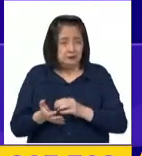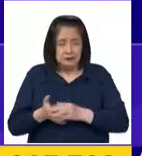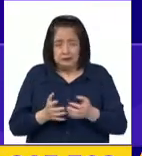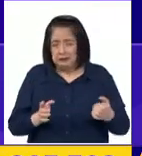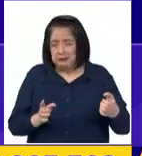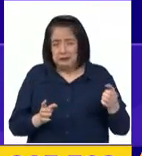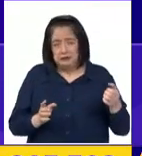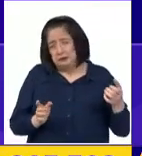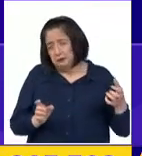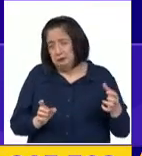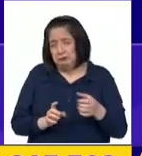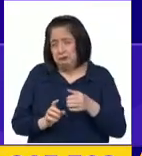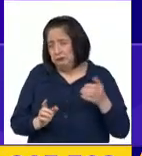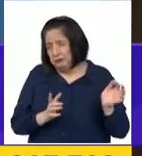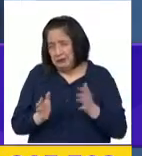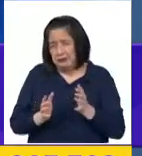agresiones.